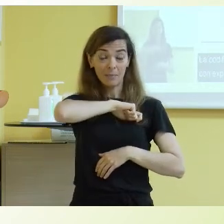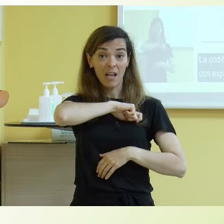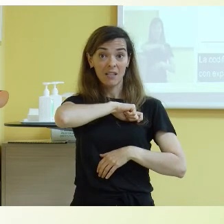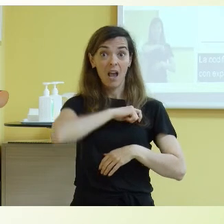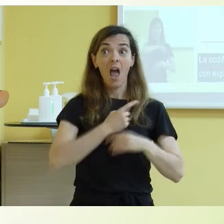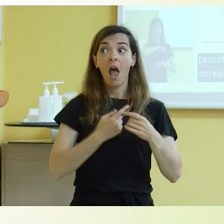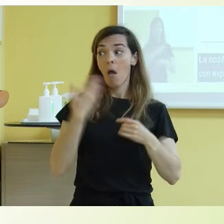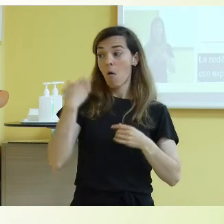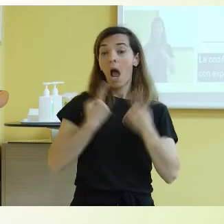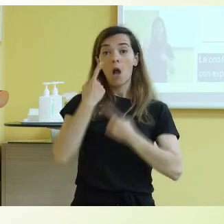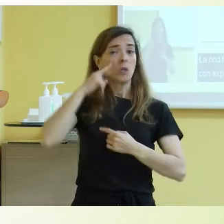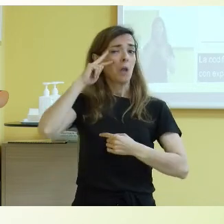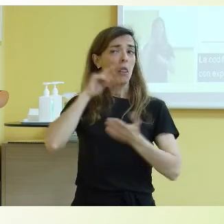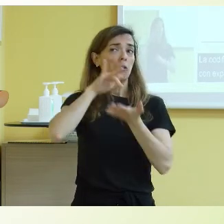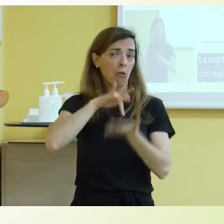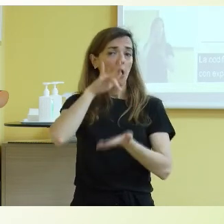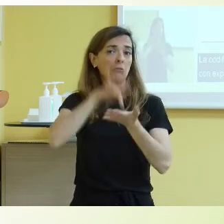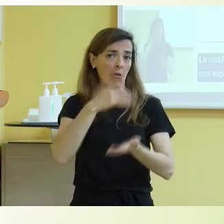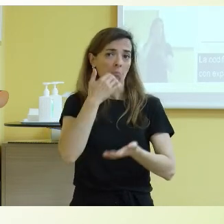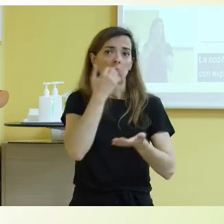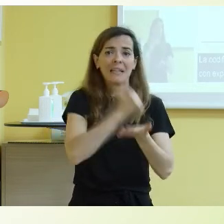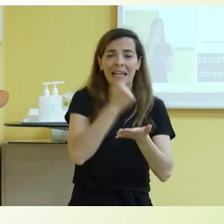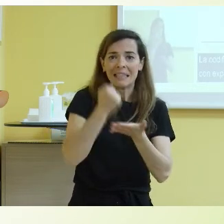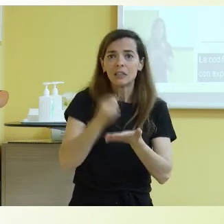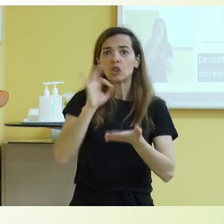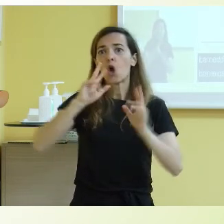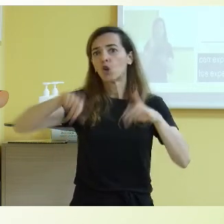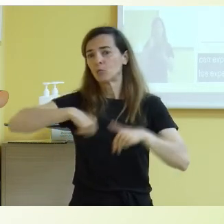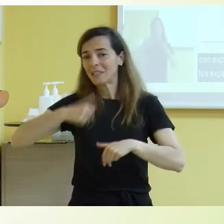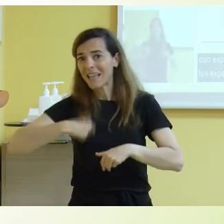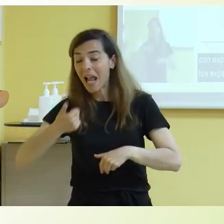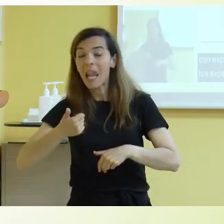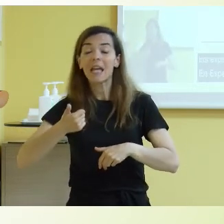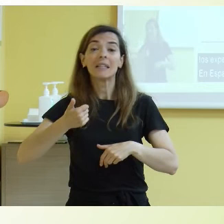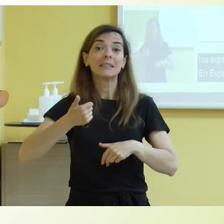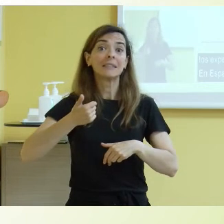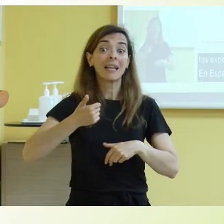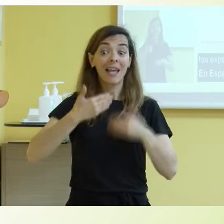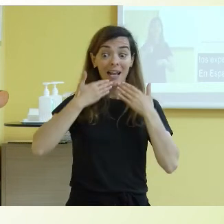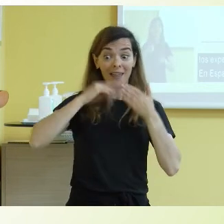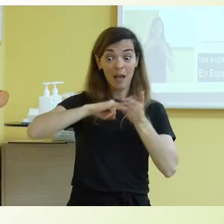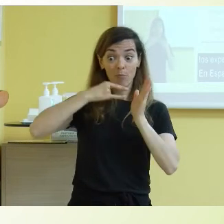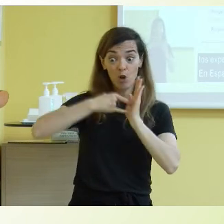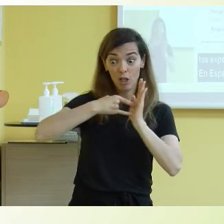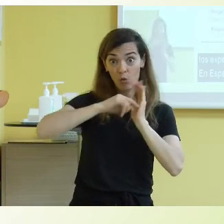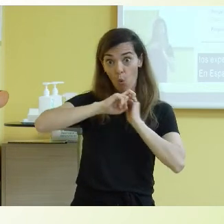algunas experiencias aisladas en registros y hospitales y a raíz del proyecto ARDICODE,